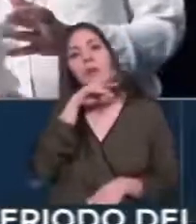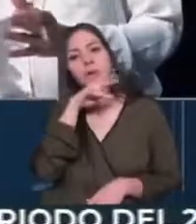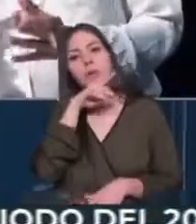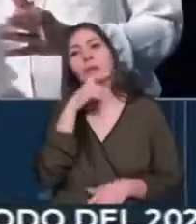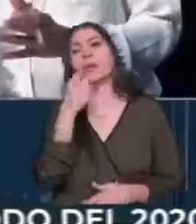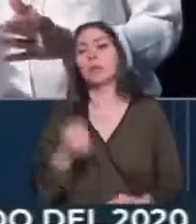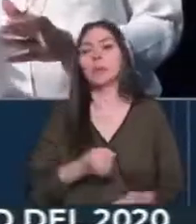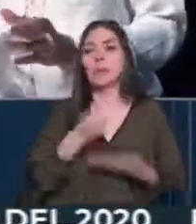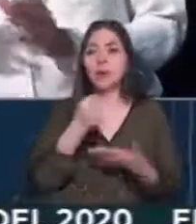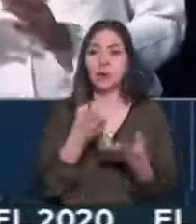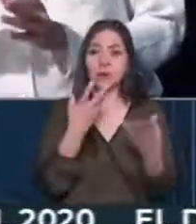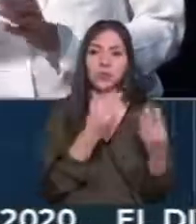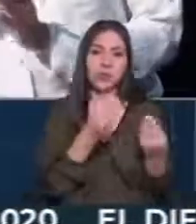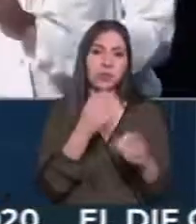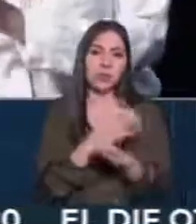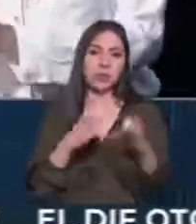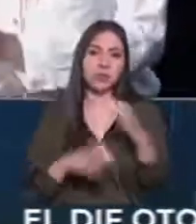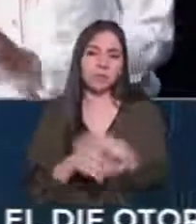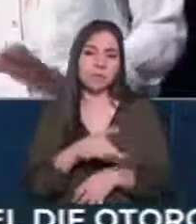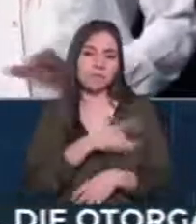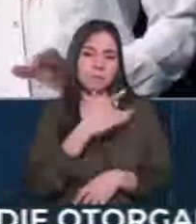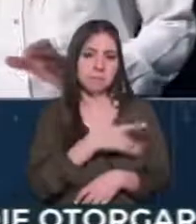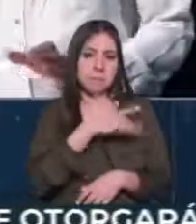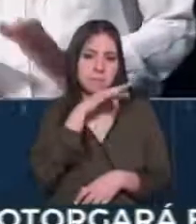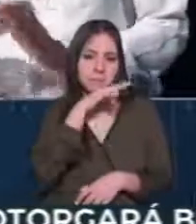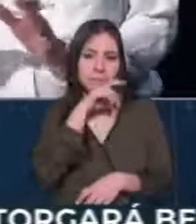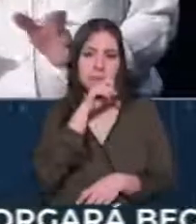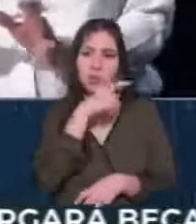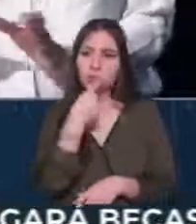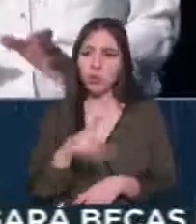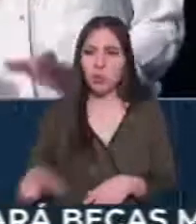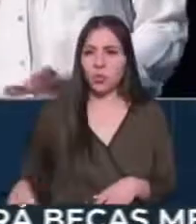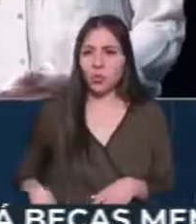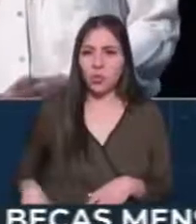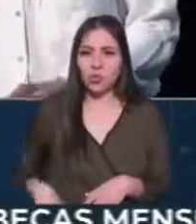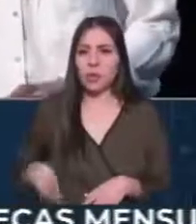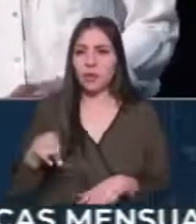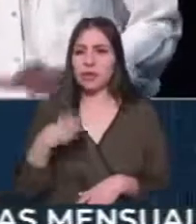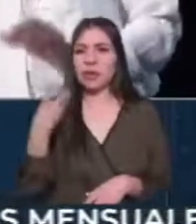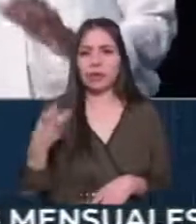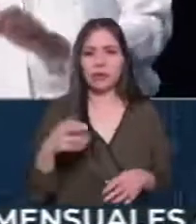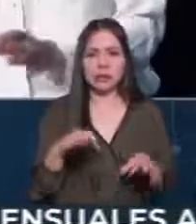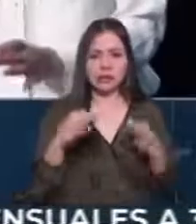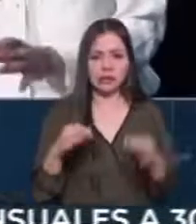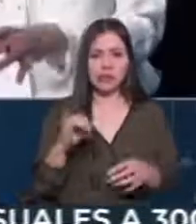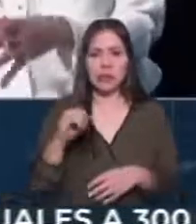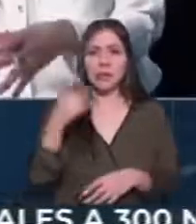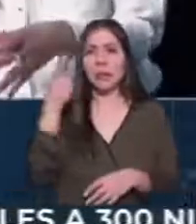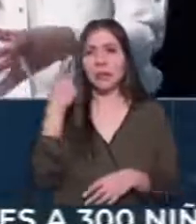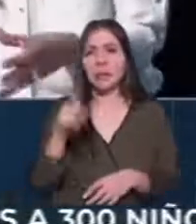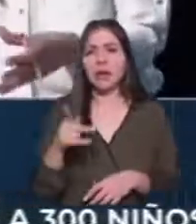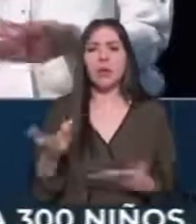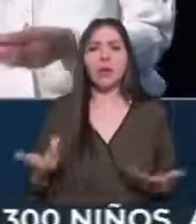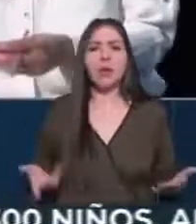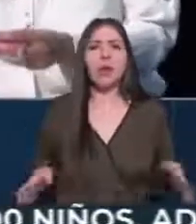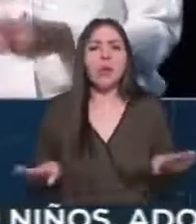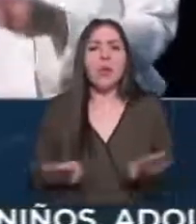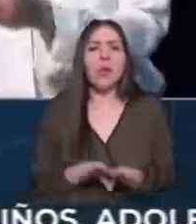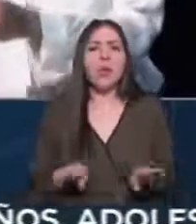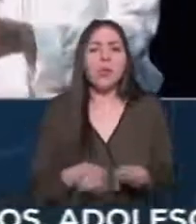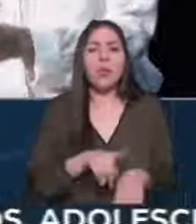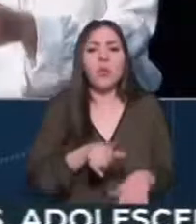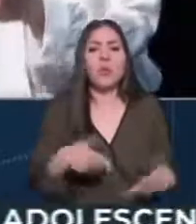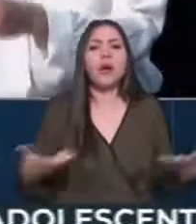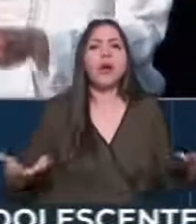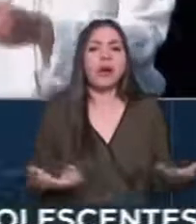les preocupe un montón de cosas que tienen que ver con las políticas de ese gobierno. Eso es totalmente legítimo. La cosa es de qué manera lo están haciendo.